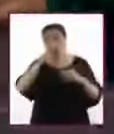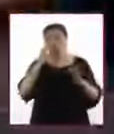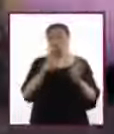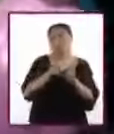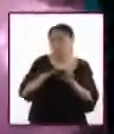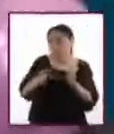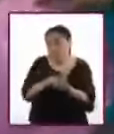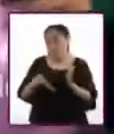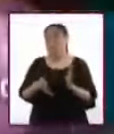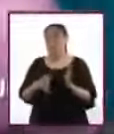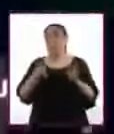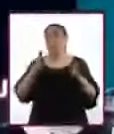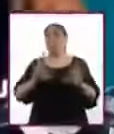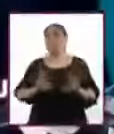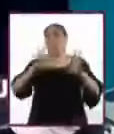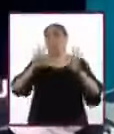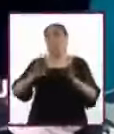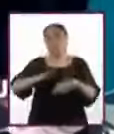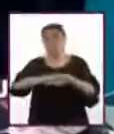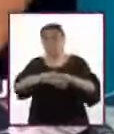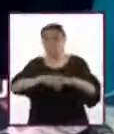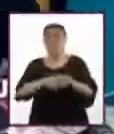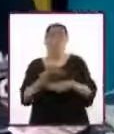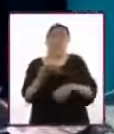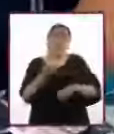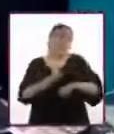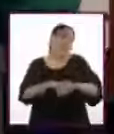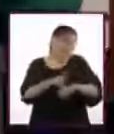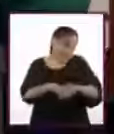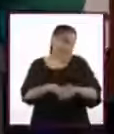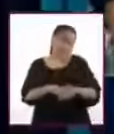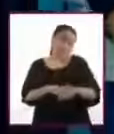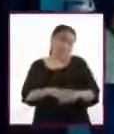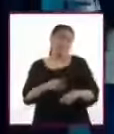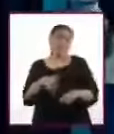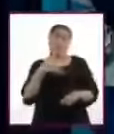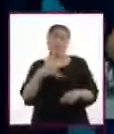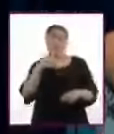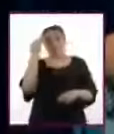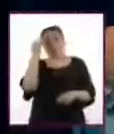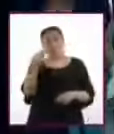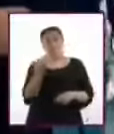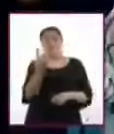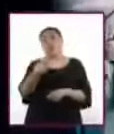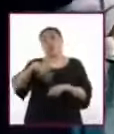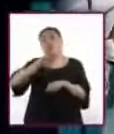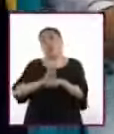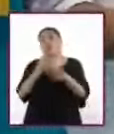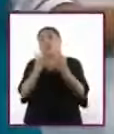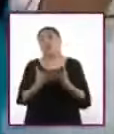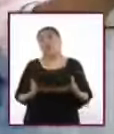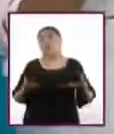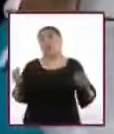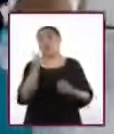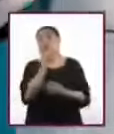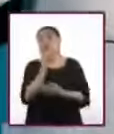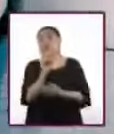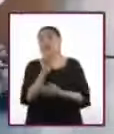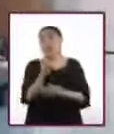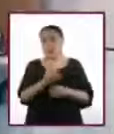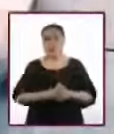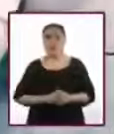periódico, engrudo y tiempo, porque aproximadamente tardará en secar 2 semanas.